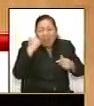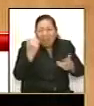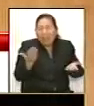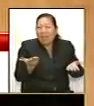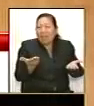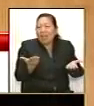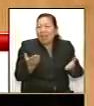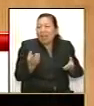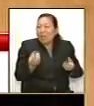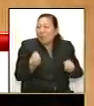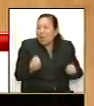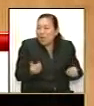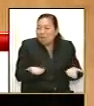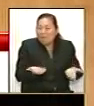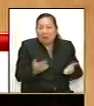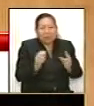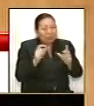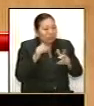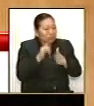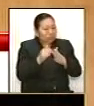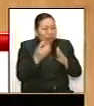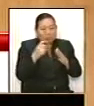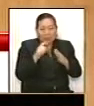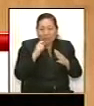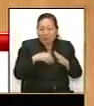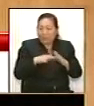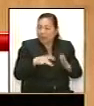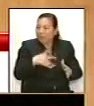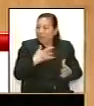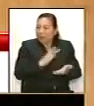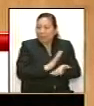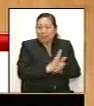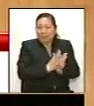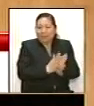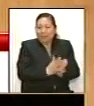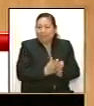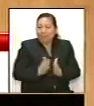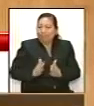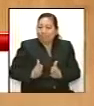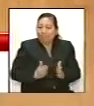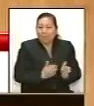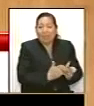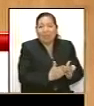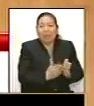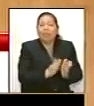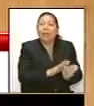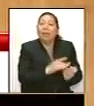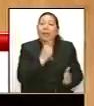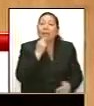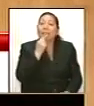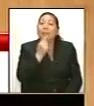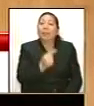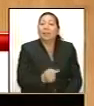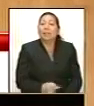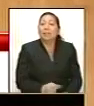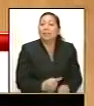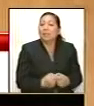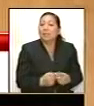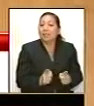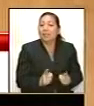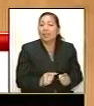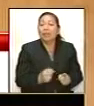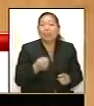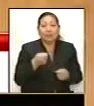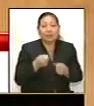como delito, como la distribución de imágenes íntimas sin consentimiento, es una ruta aparte de cómo hacer la denuncia, a diferencia del